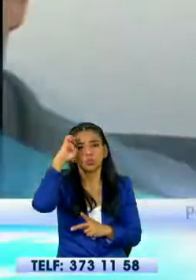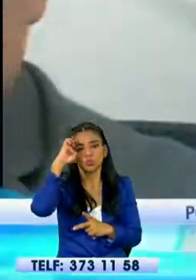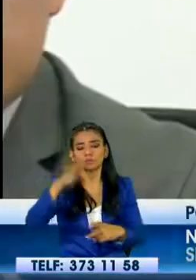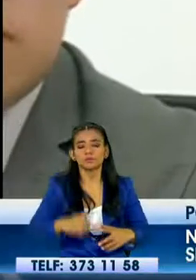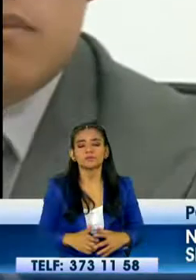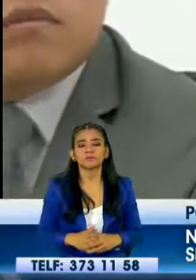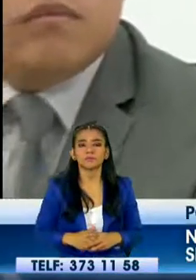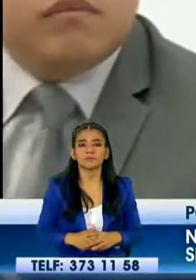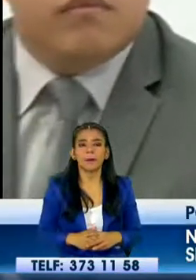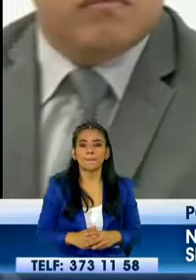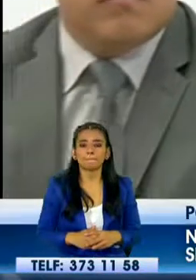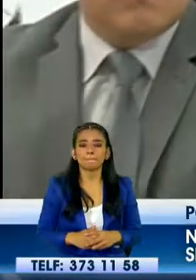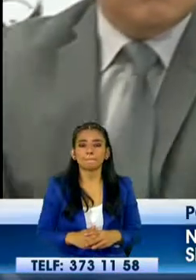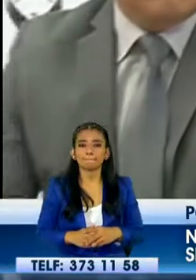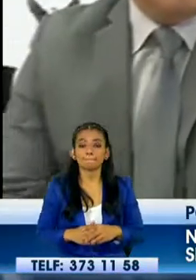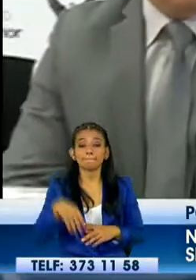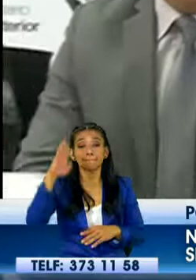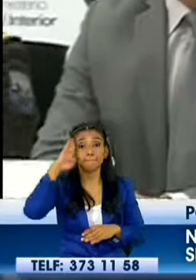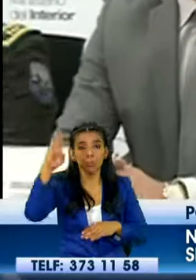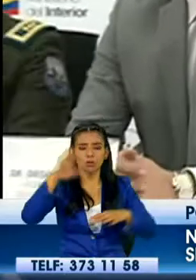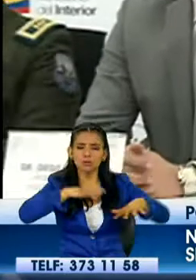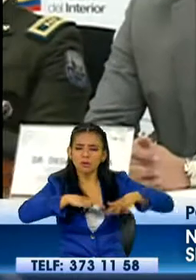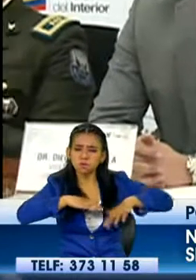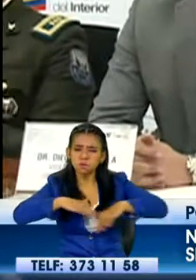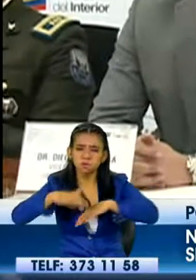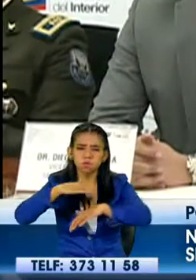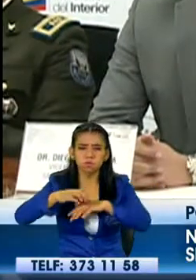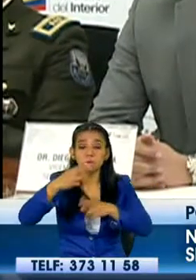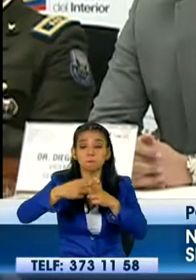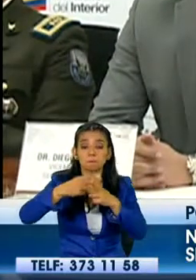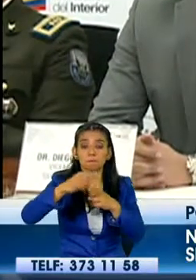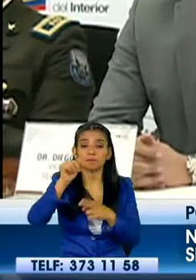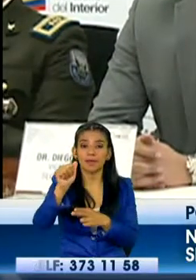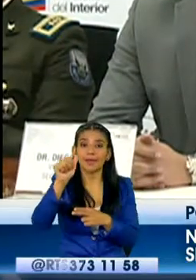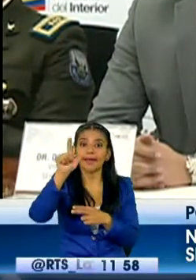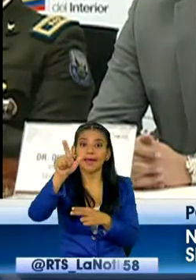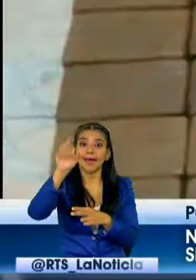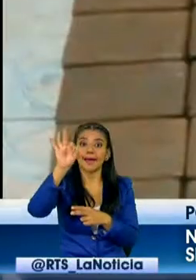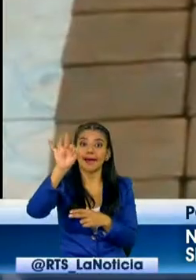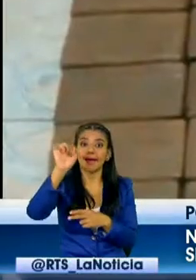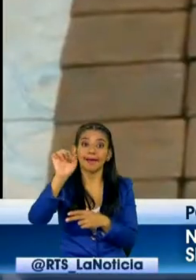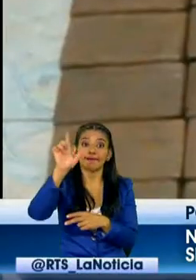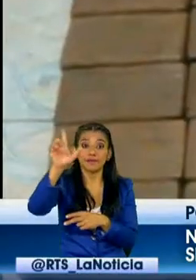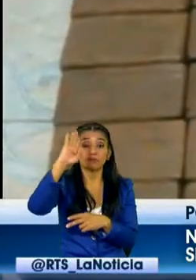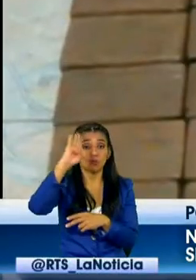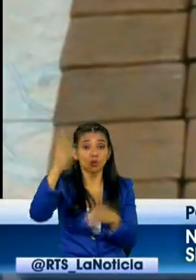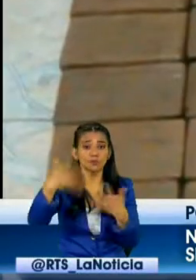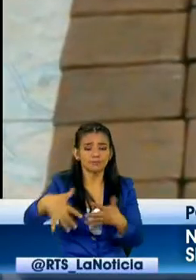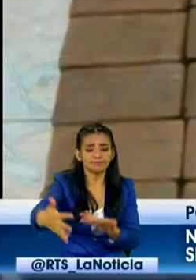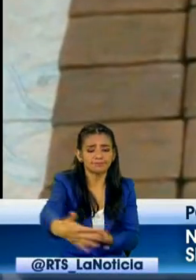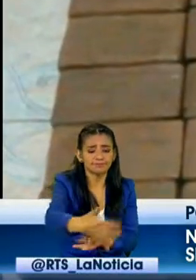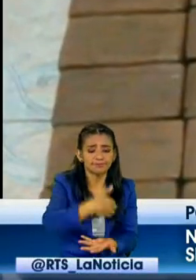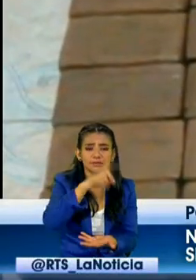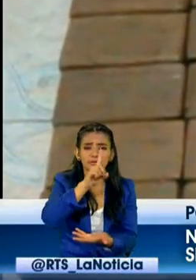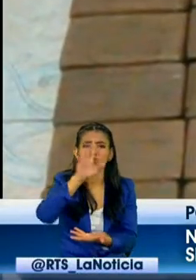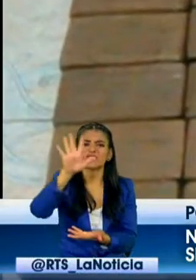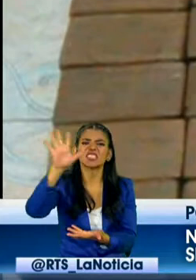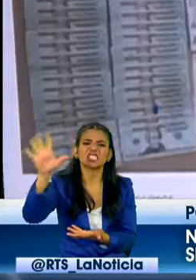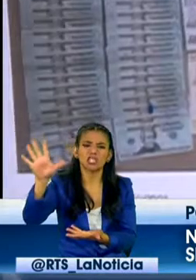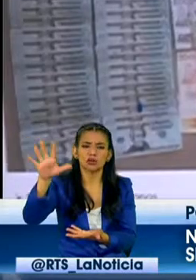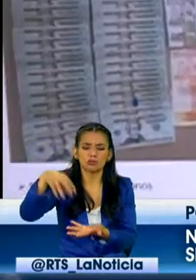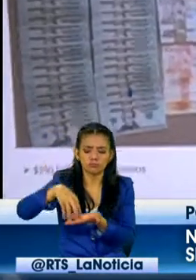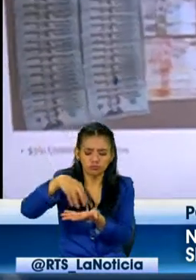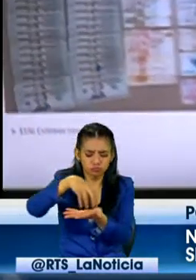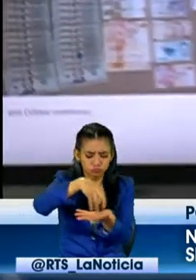Como resultado del operativo antidrogas denominado Alfril, la Policía Nacional logró el decomiso de 125 paquetes equivalente a